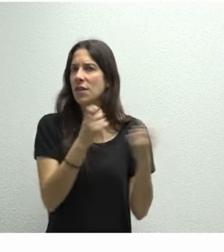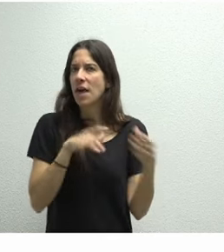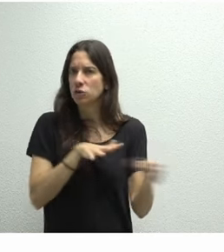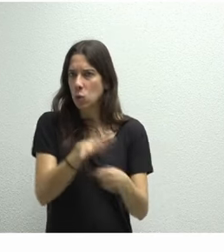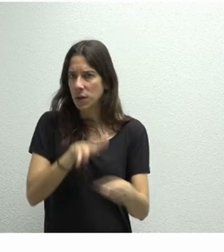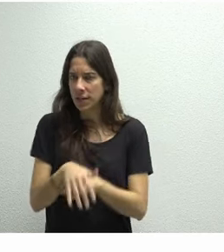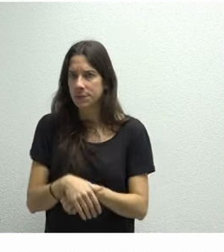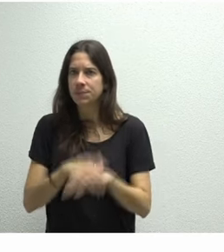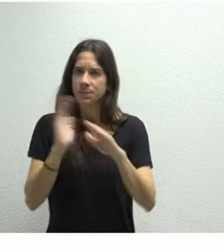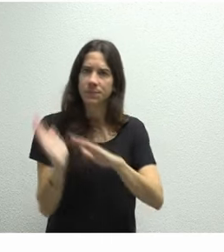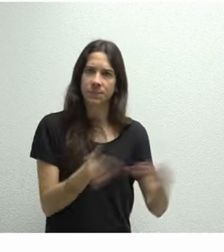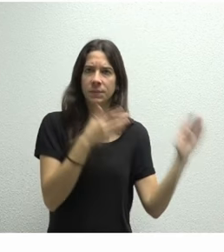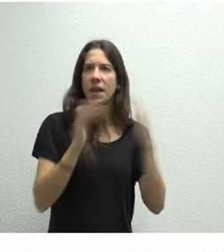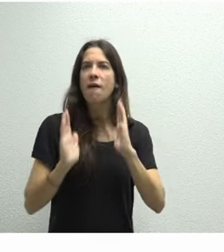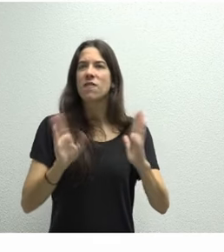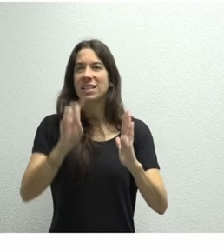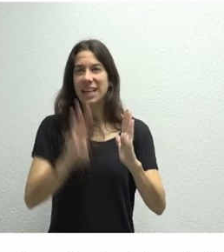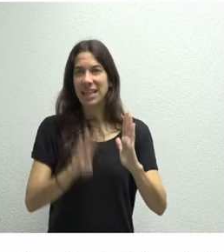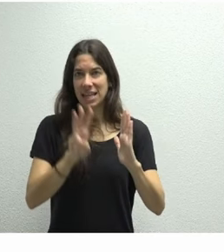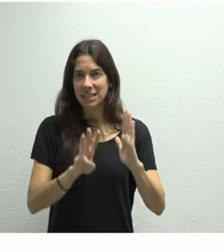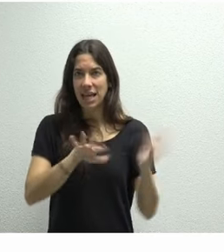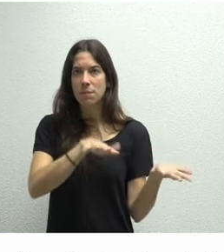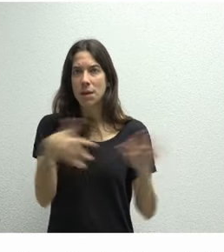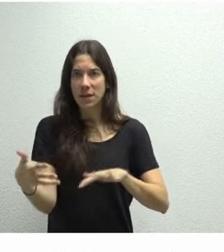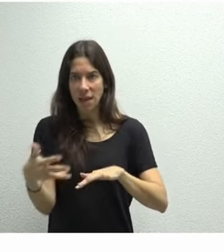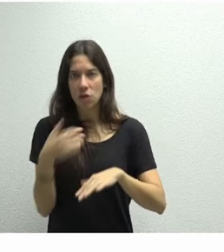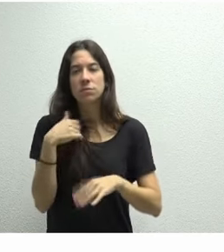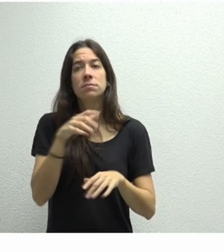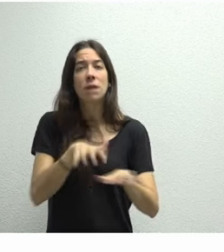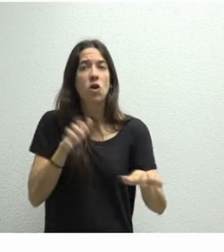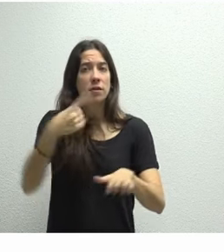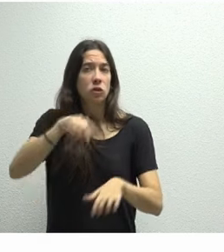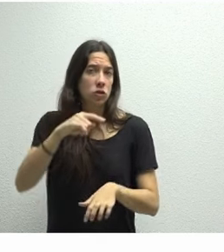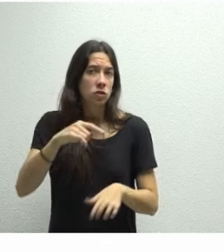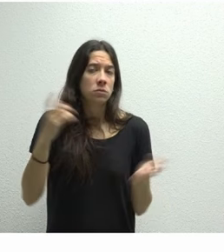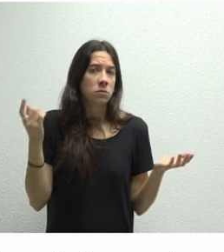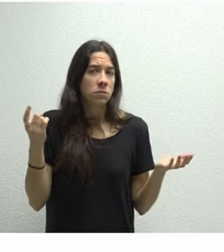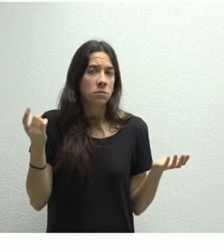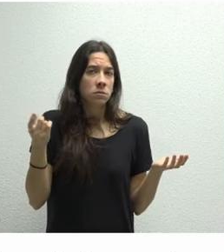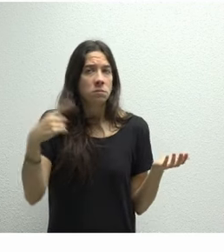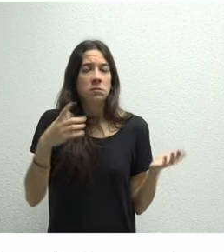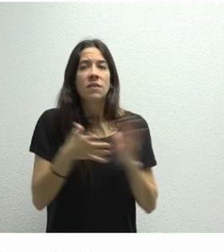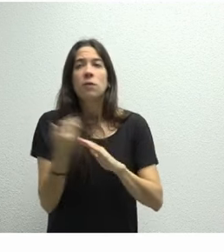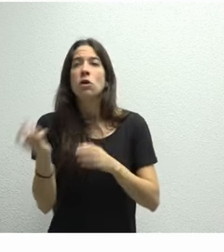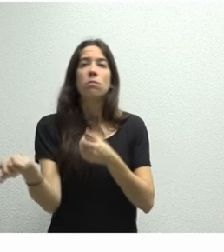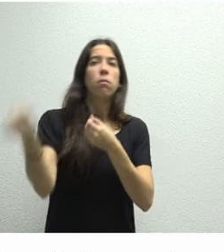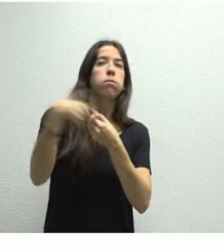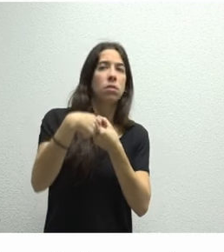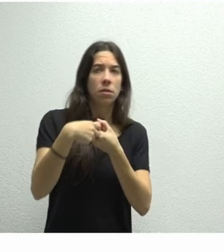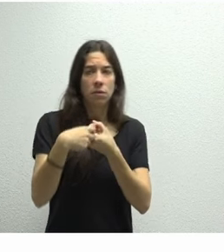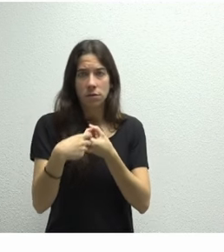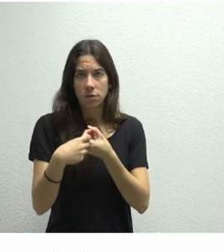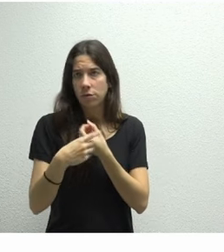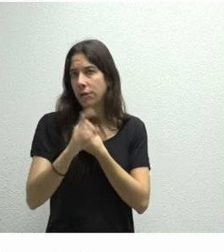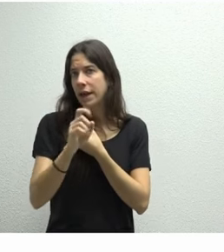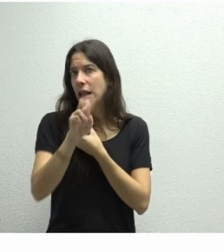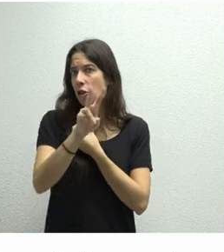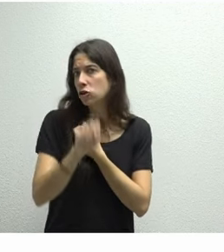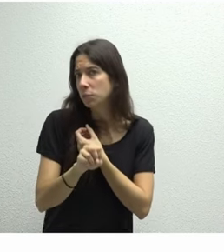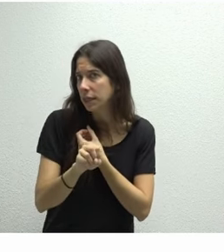implementación no eh que muchos de vosotros no es que os habéis añadido al carro en el